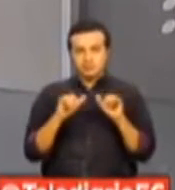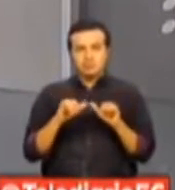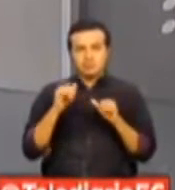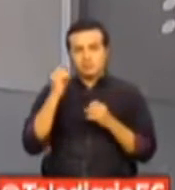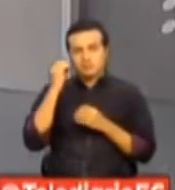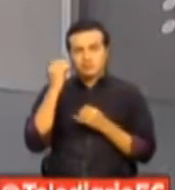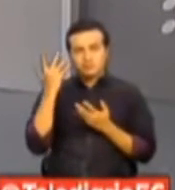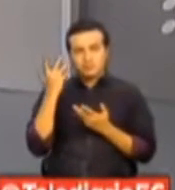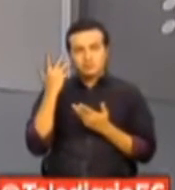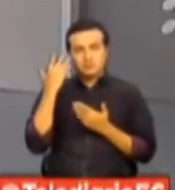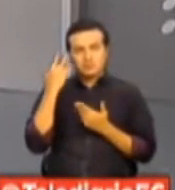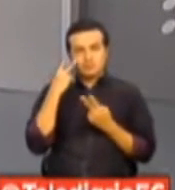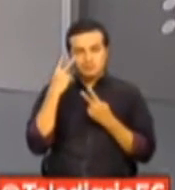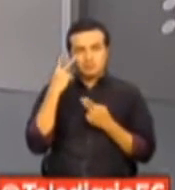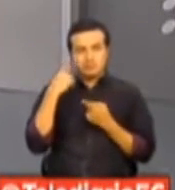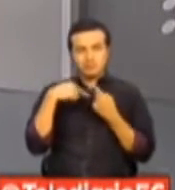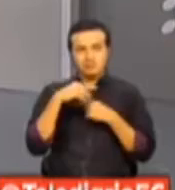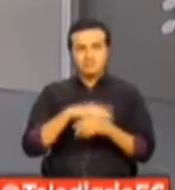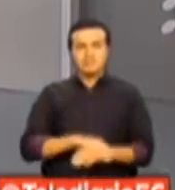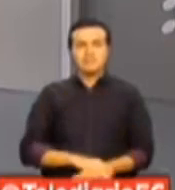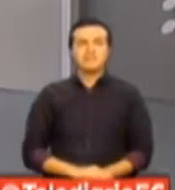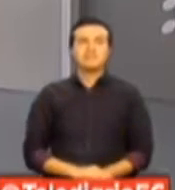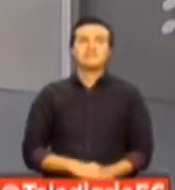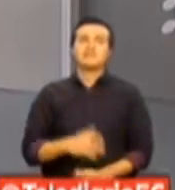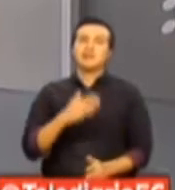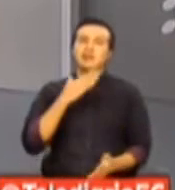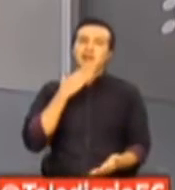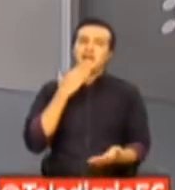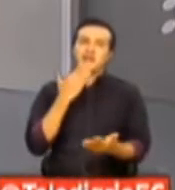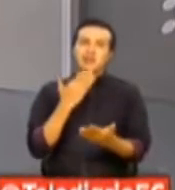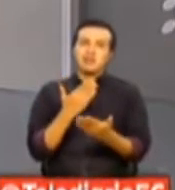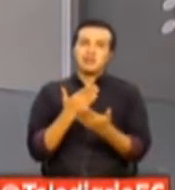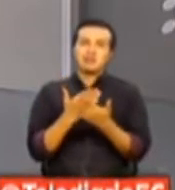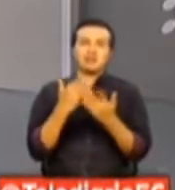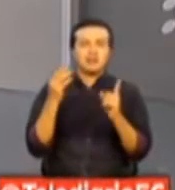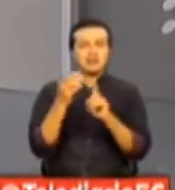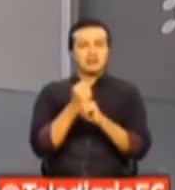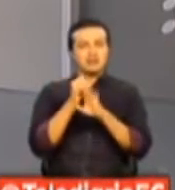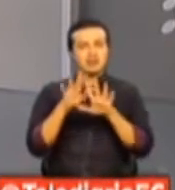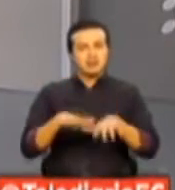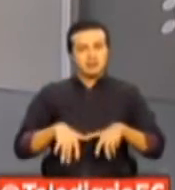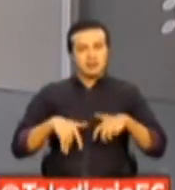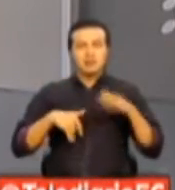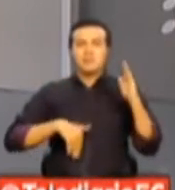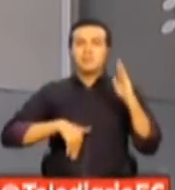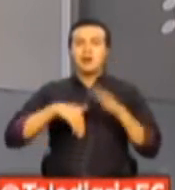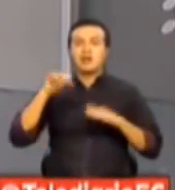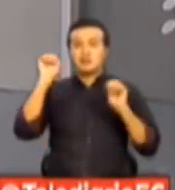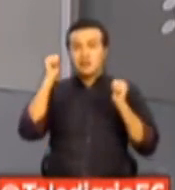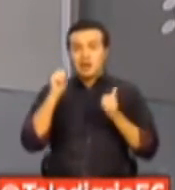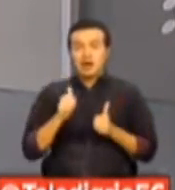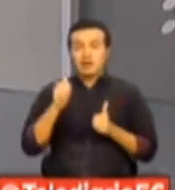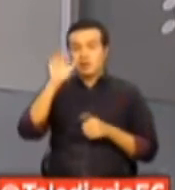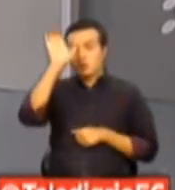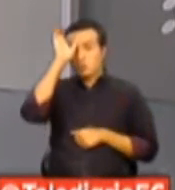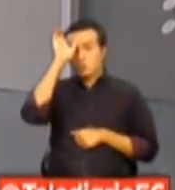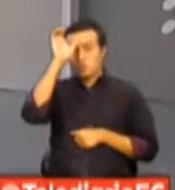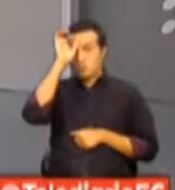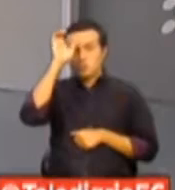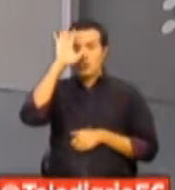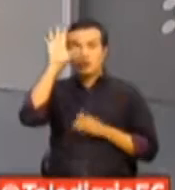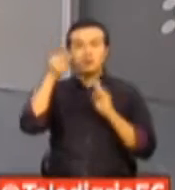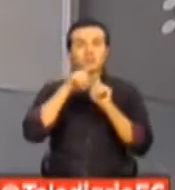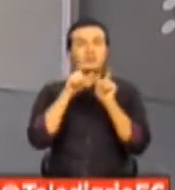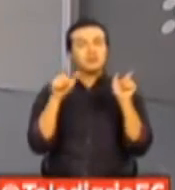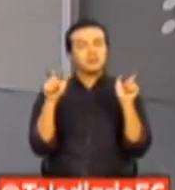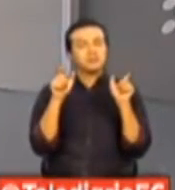con más información. Nos vemos dentro de un momento. Muchísimas gracias, César. Que sea un éxito este concierto, porque mientras haya arte, haya cultura, pues definitivamente las